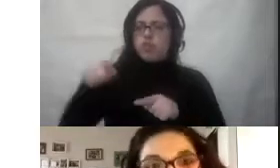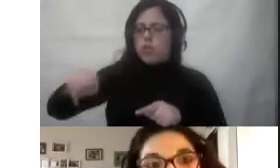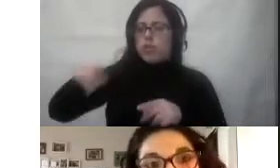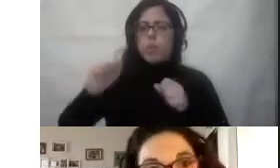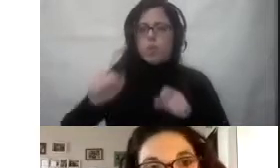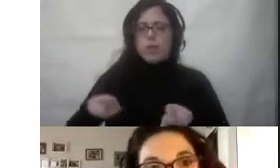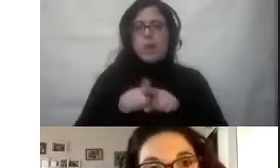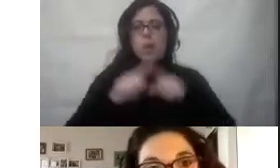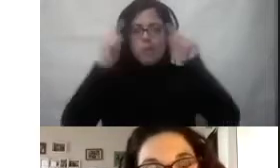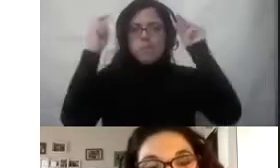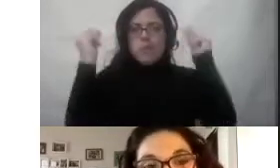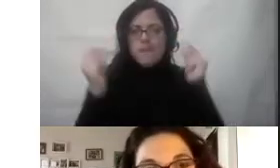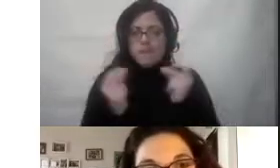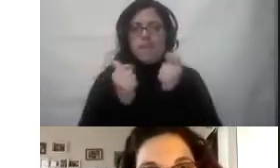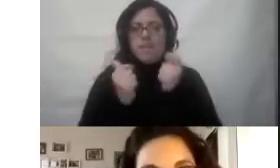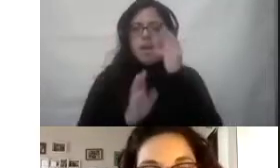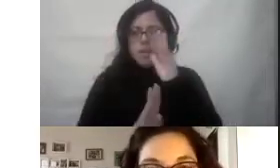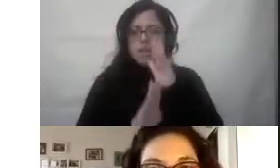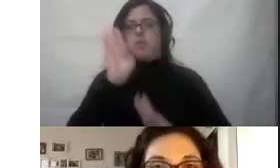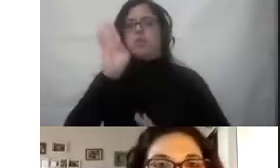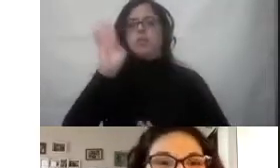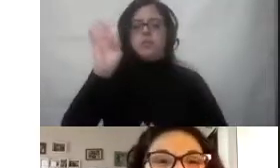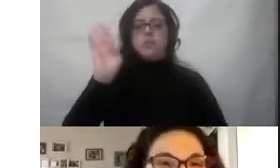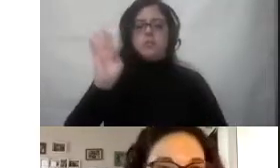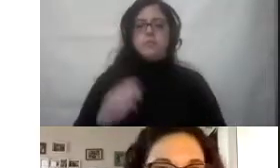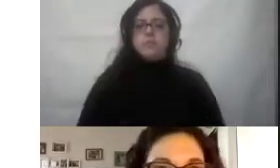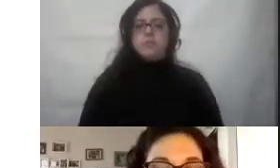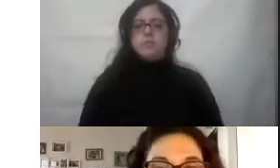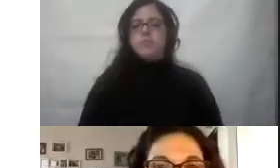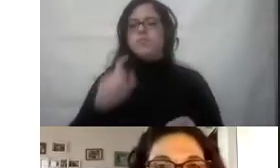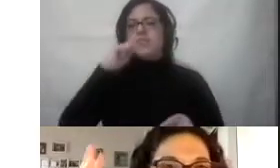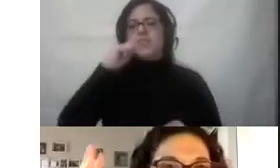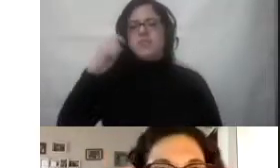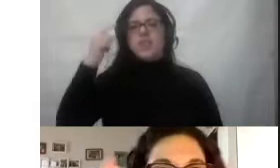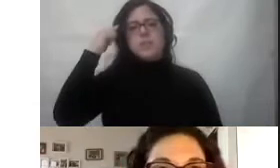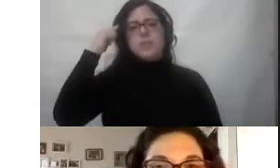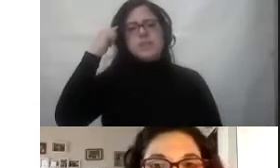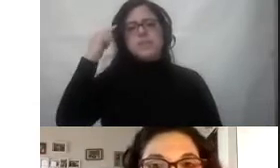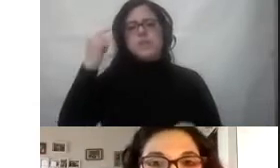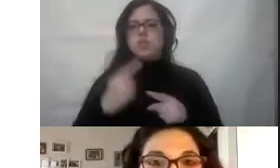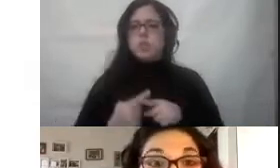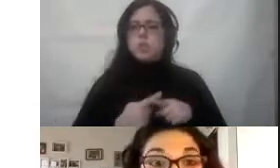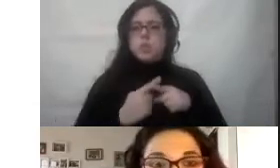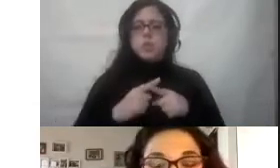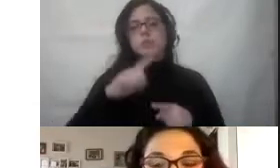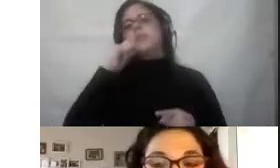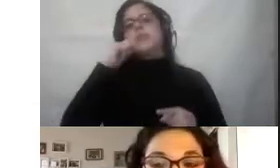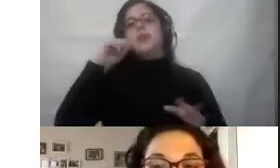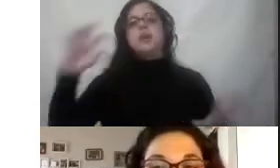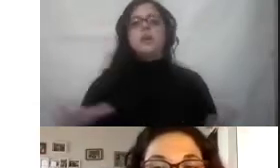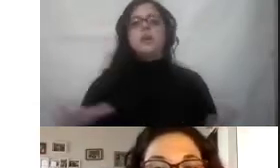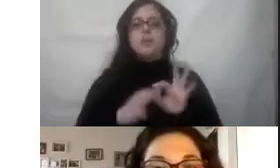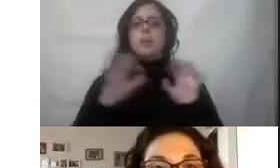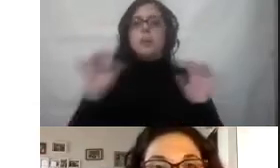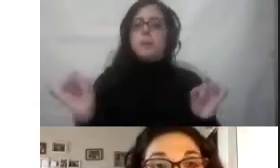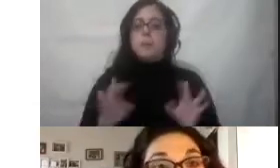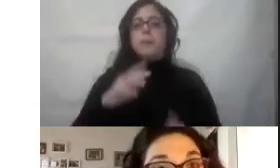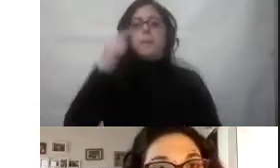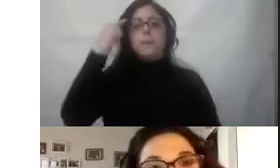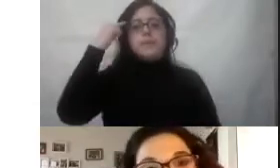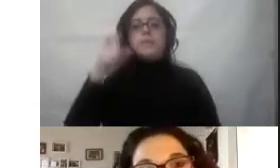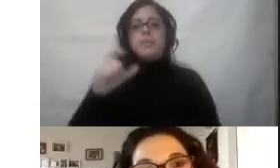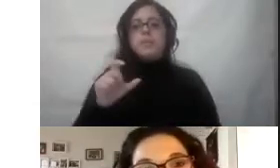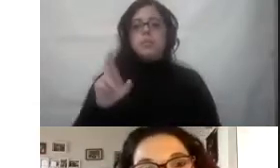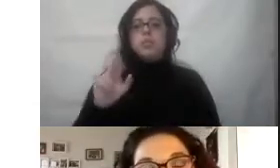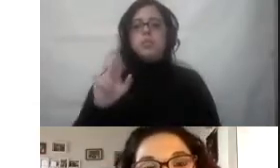estas habilidades de pensamiento social. ¿Qué es eso? Dice uno. Ah, se relaciona más o menos con el pensamiento crítico. Y sí,